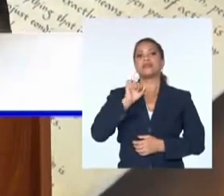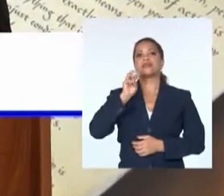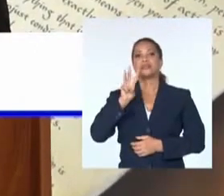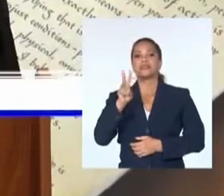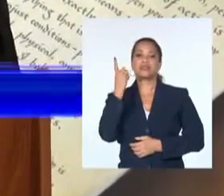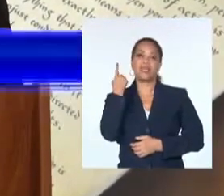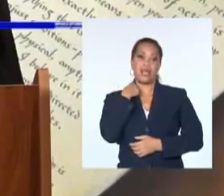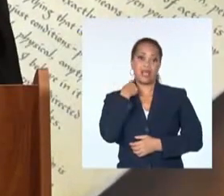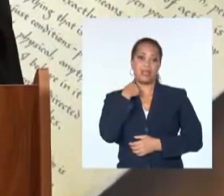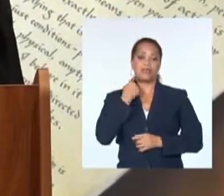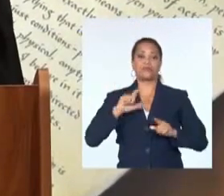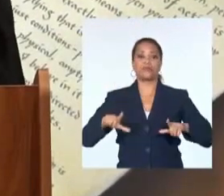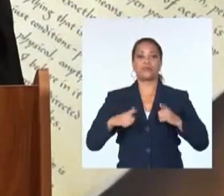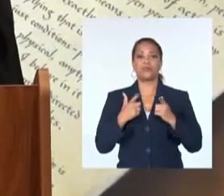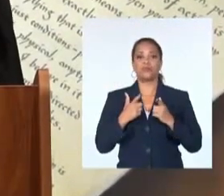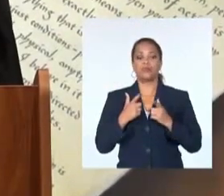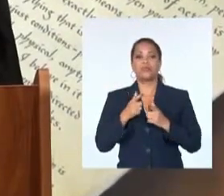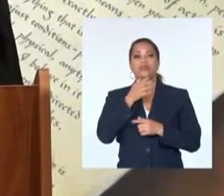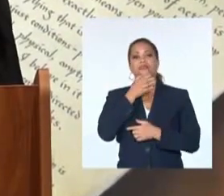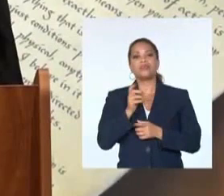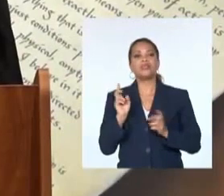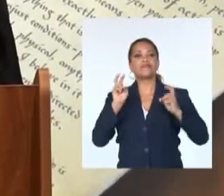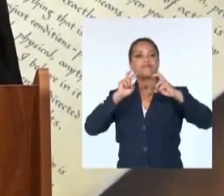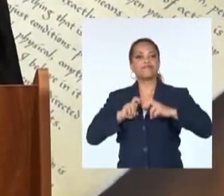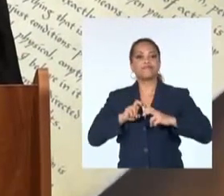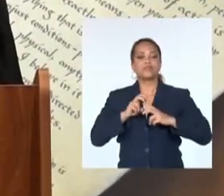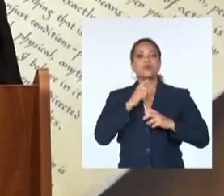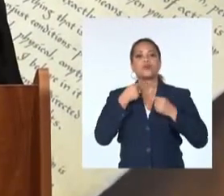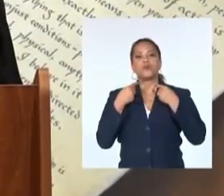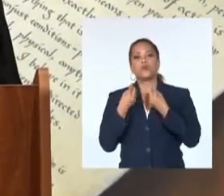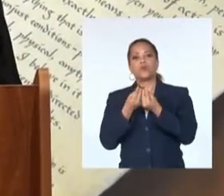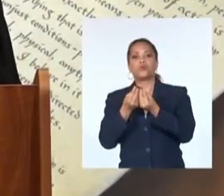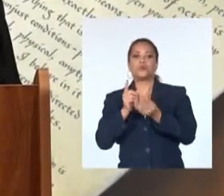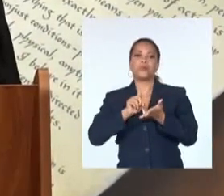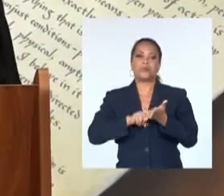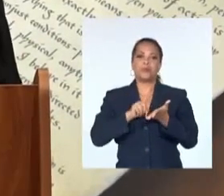años de que Fidel Castro se reunió con mi padre, Malcolm X.